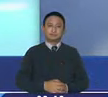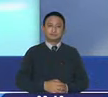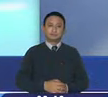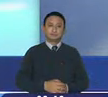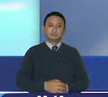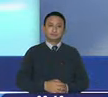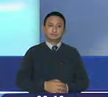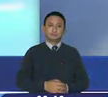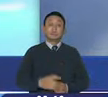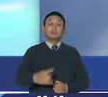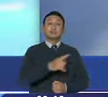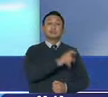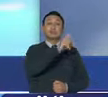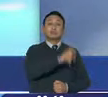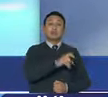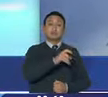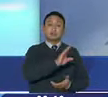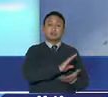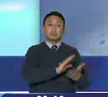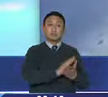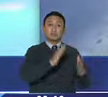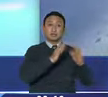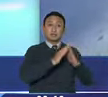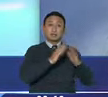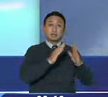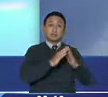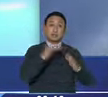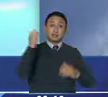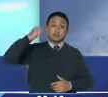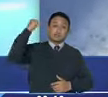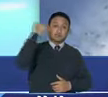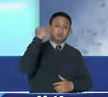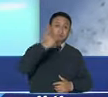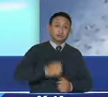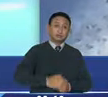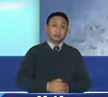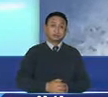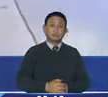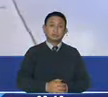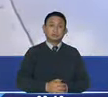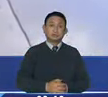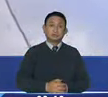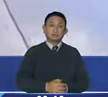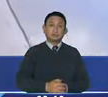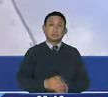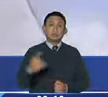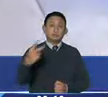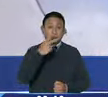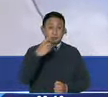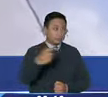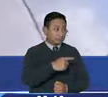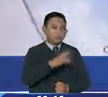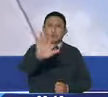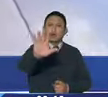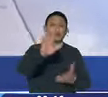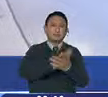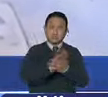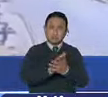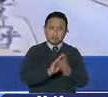Un morador del barrio Cuba sale de la casa, golpea la ventana creyendo que se llevaban a la joven, pero luego le avisan que logró